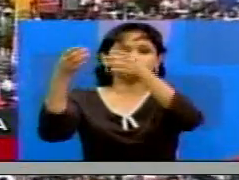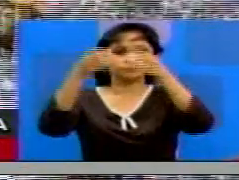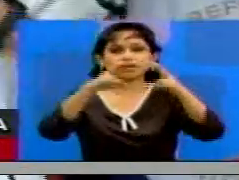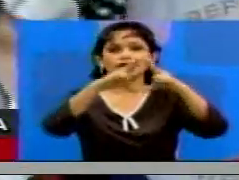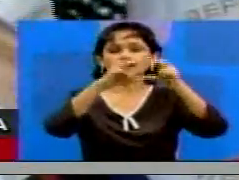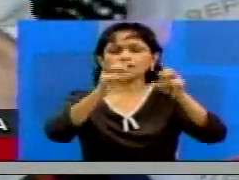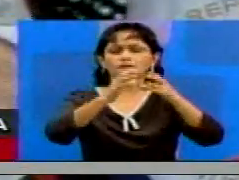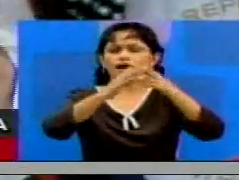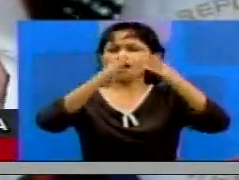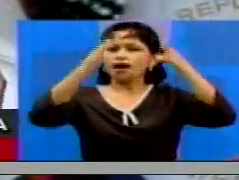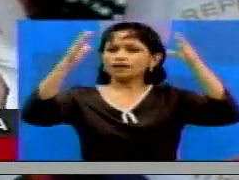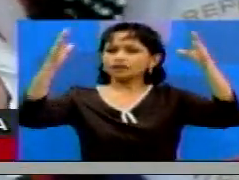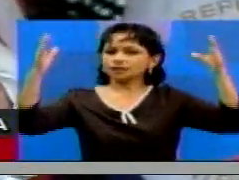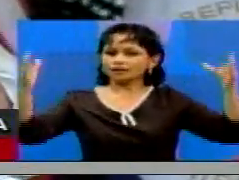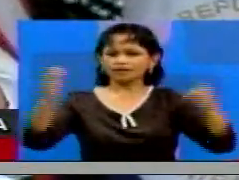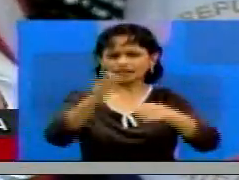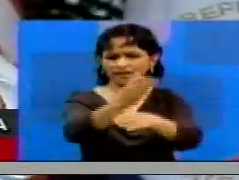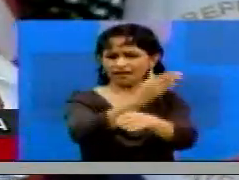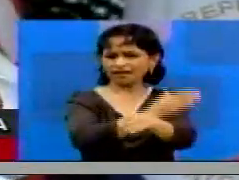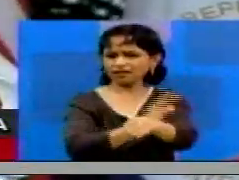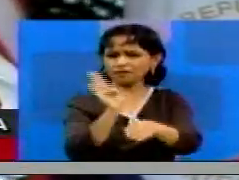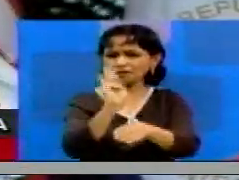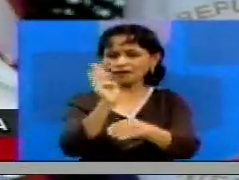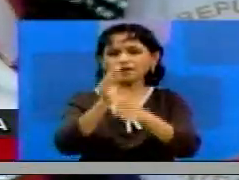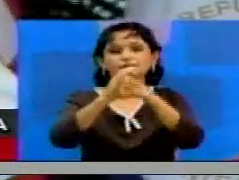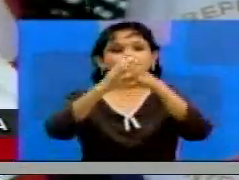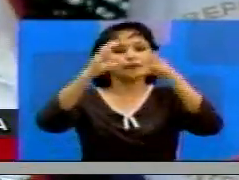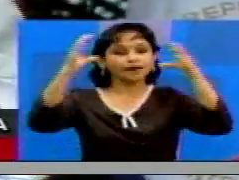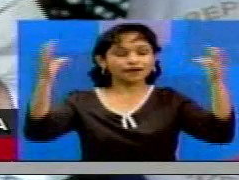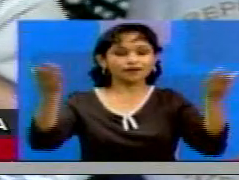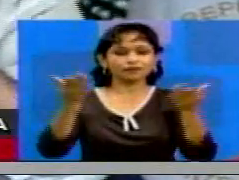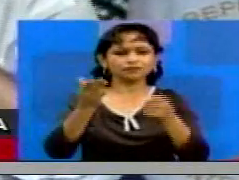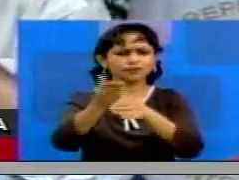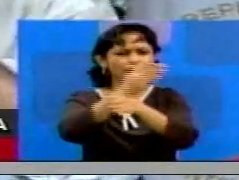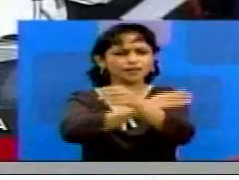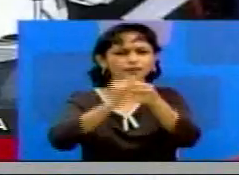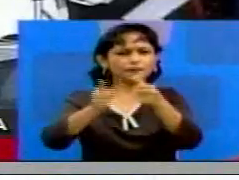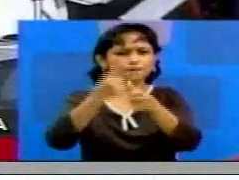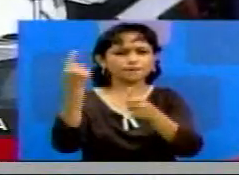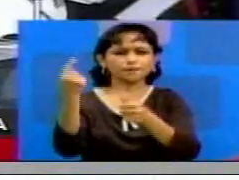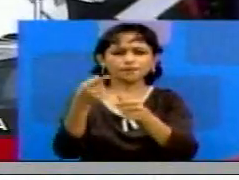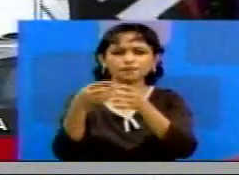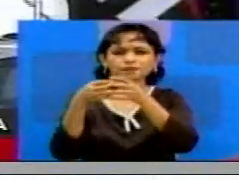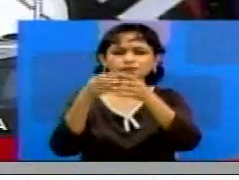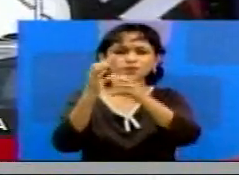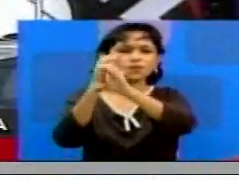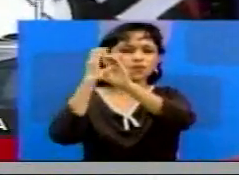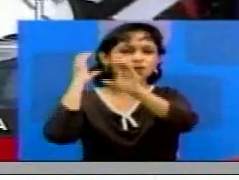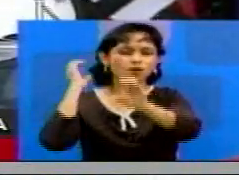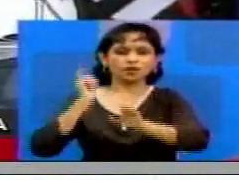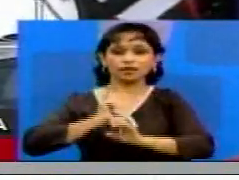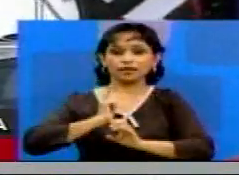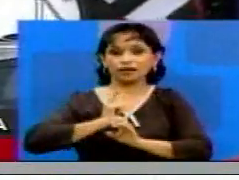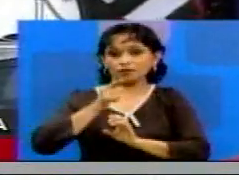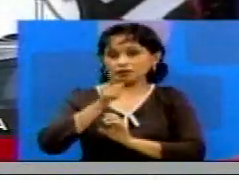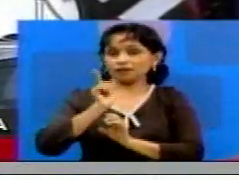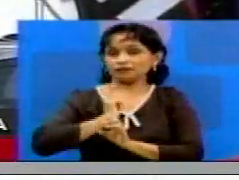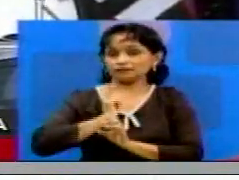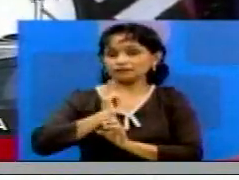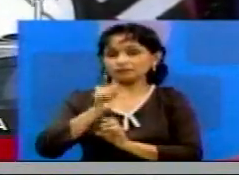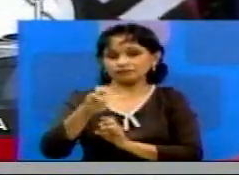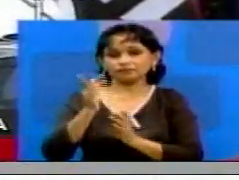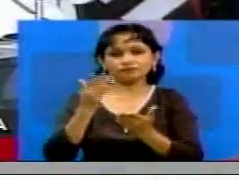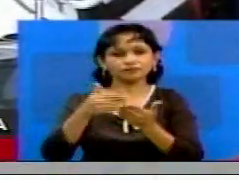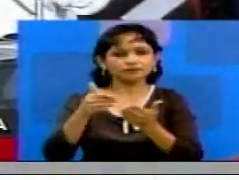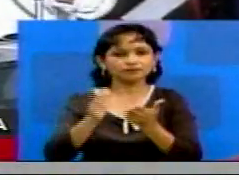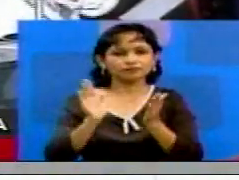mucho más grandes que los que vinieron primero, porque los buses que llegaron primero era lo que tenían a mano y